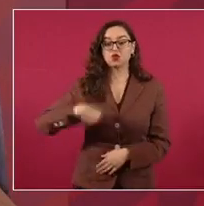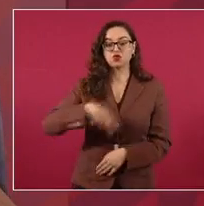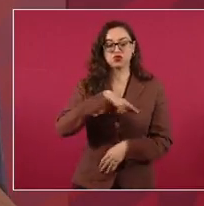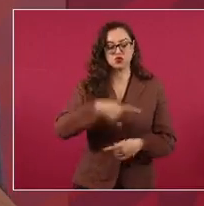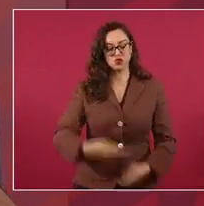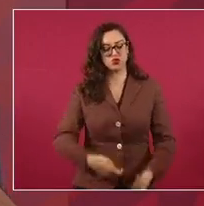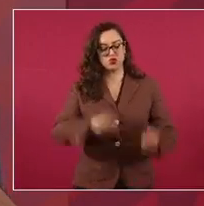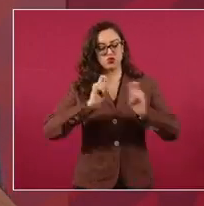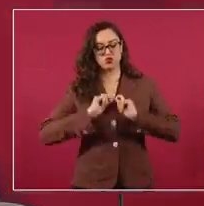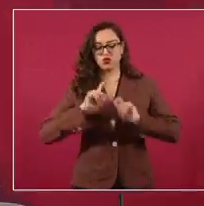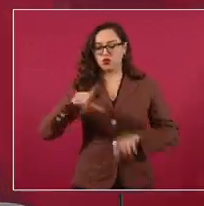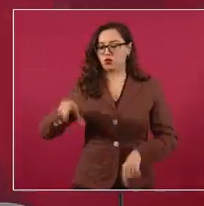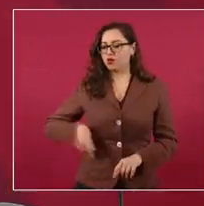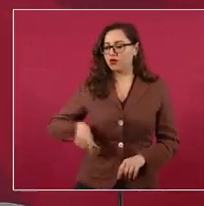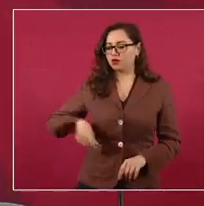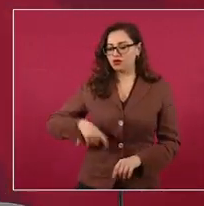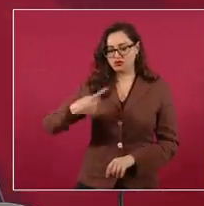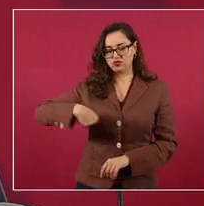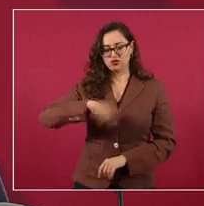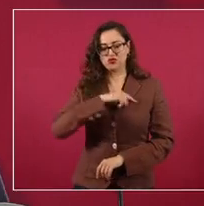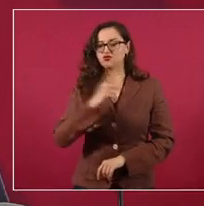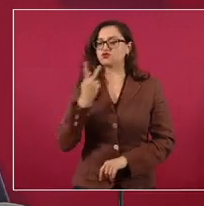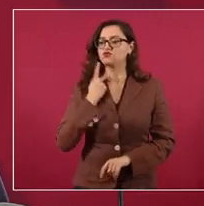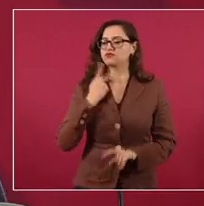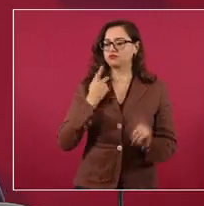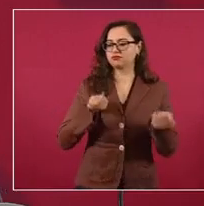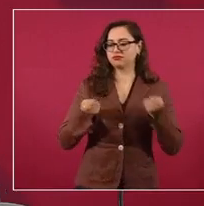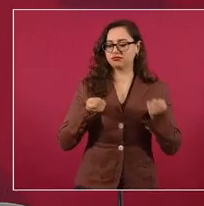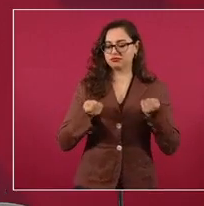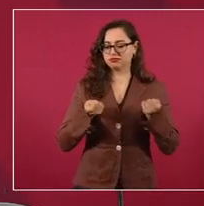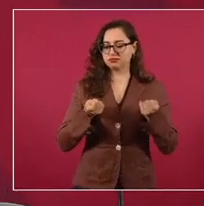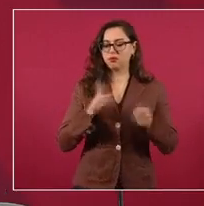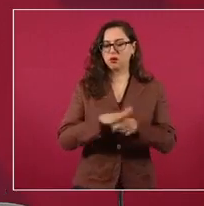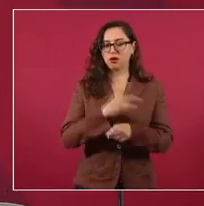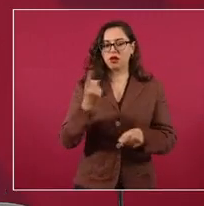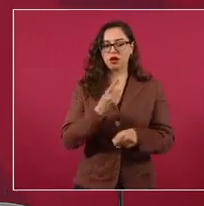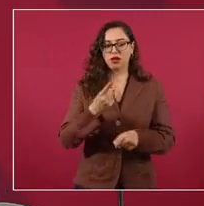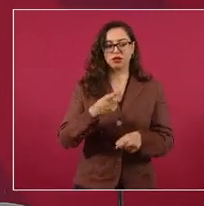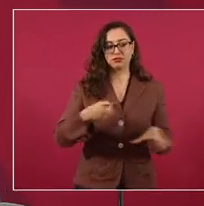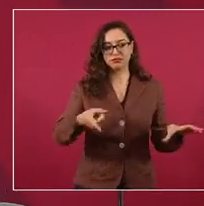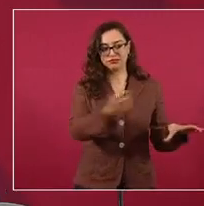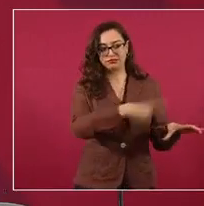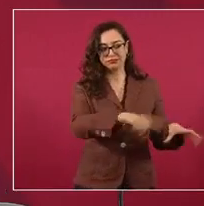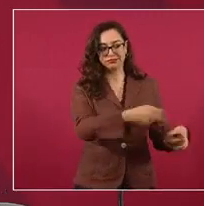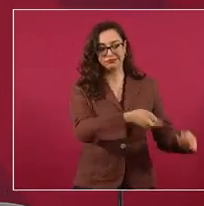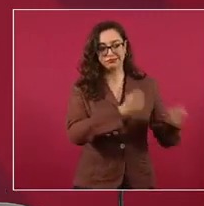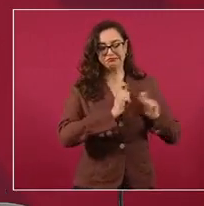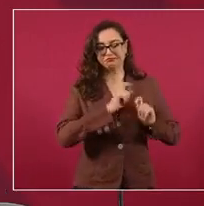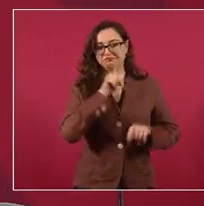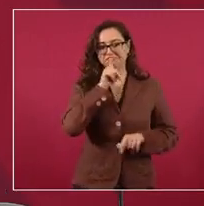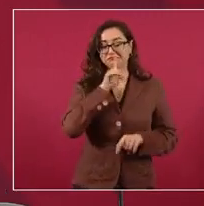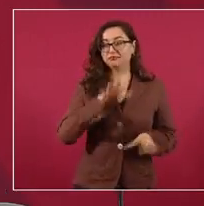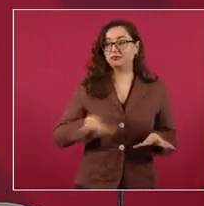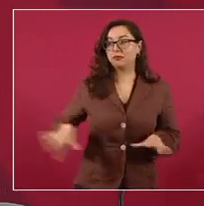el pueblo nos eligió. Entonces tenemos libertad.